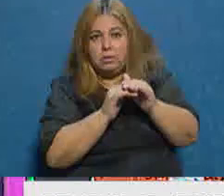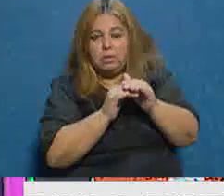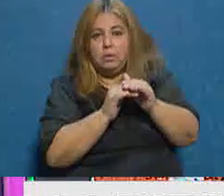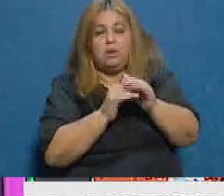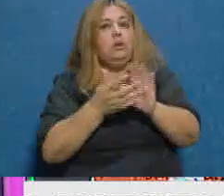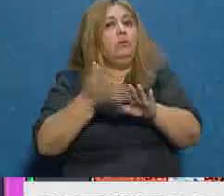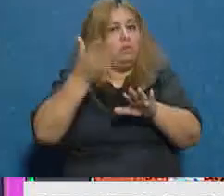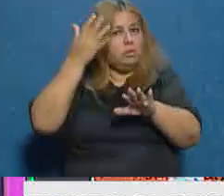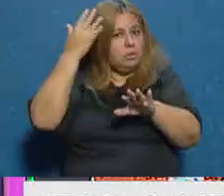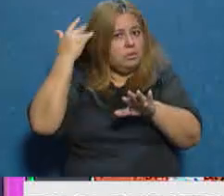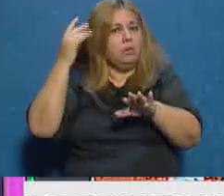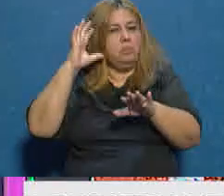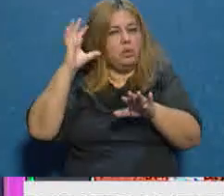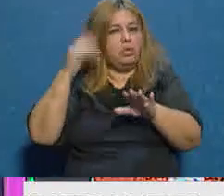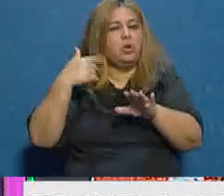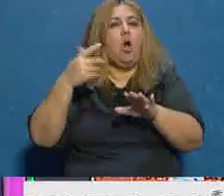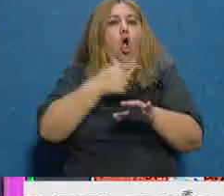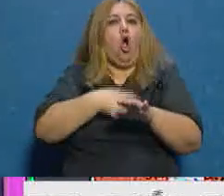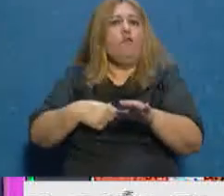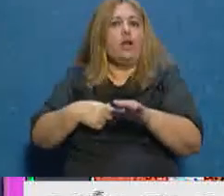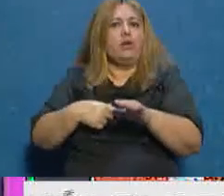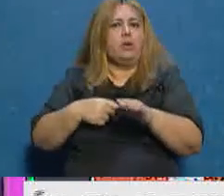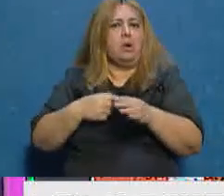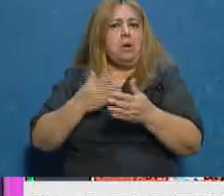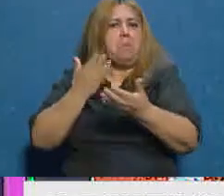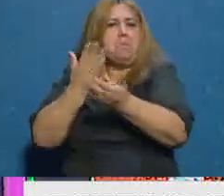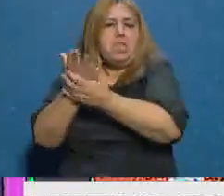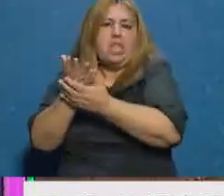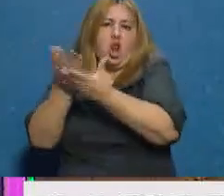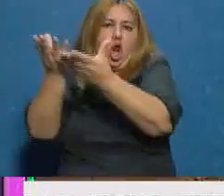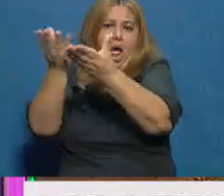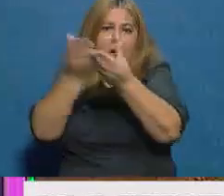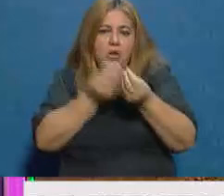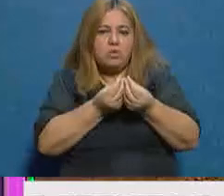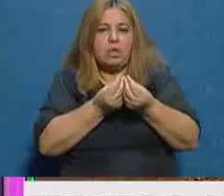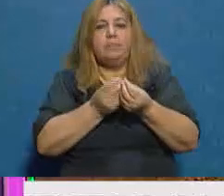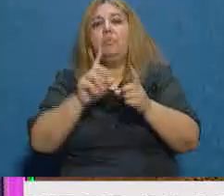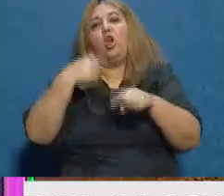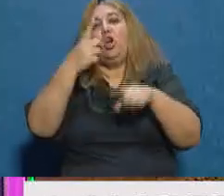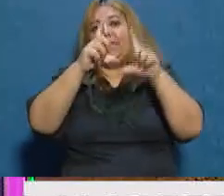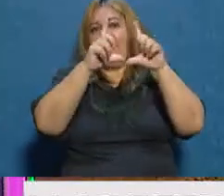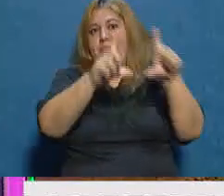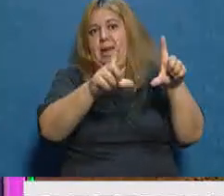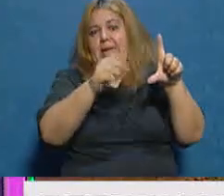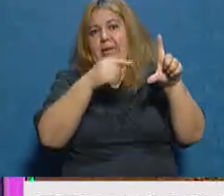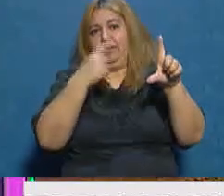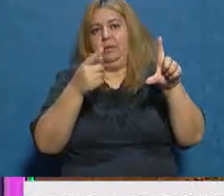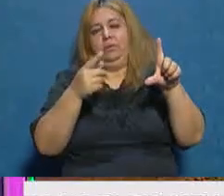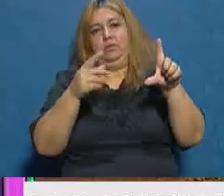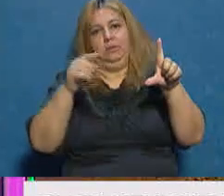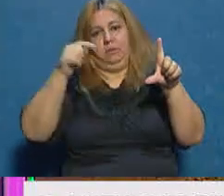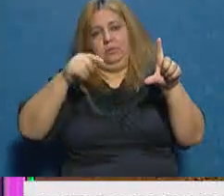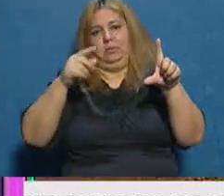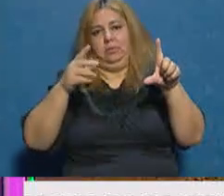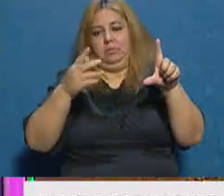pedir justamente ayuda al gobierno. Vamos a ir a la otra placa, que también habla de algo que ha sido polémico en